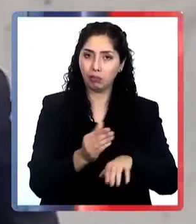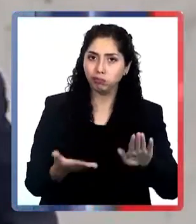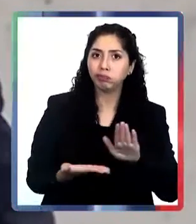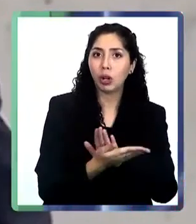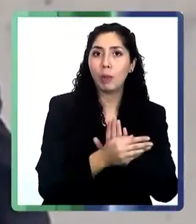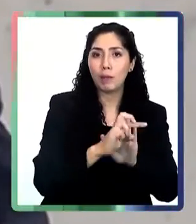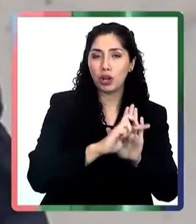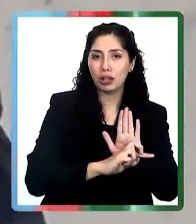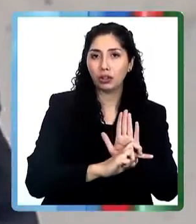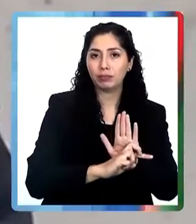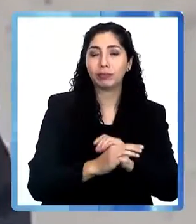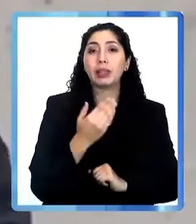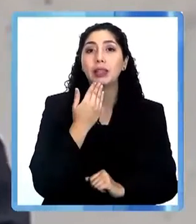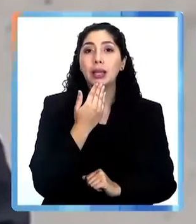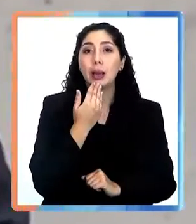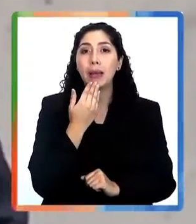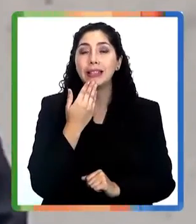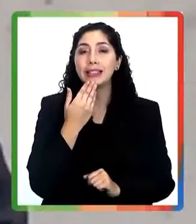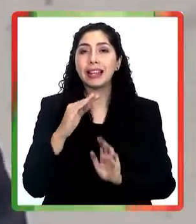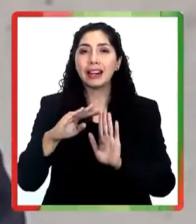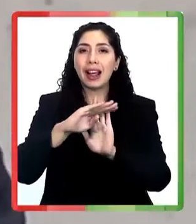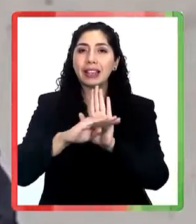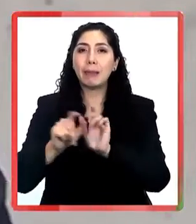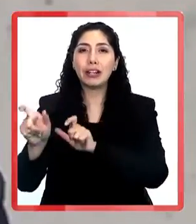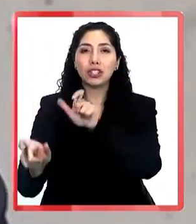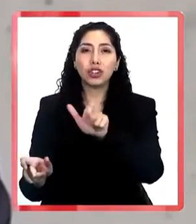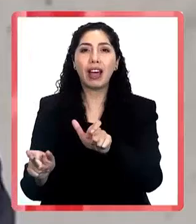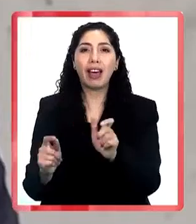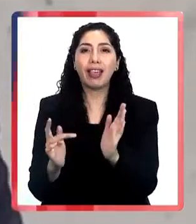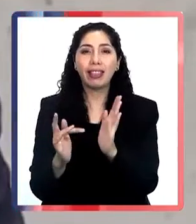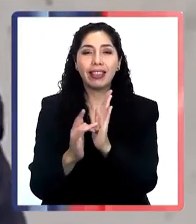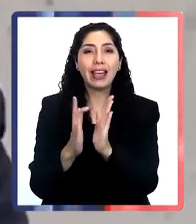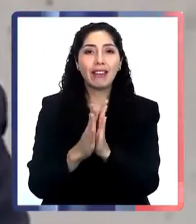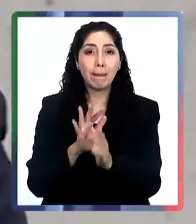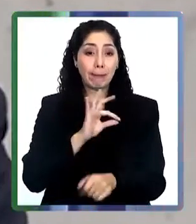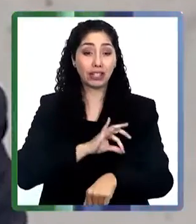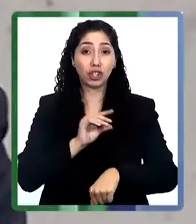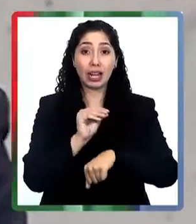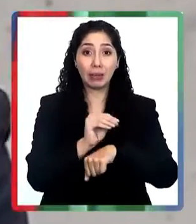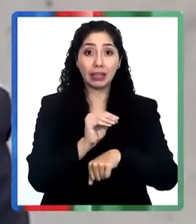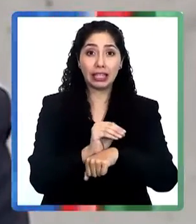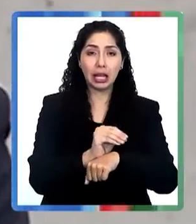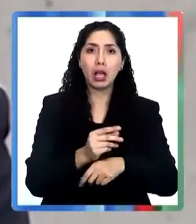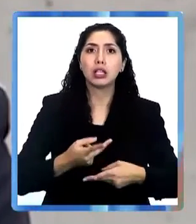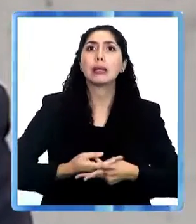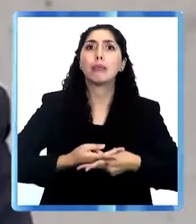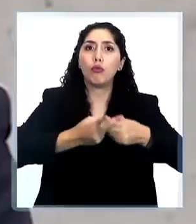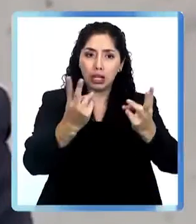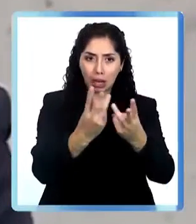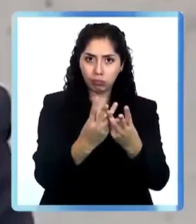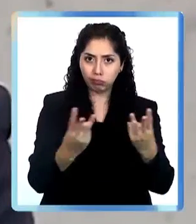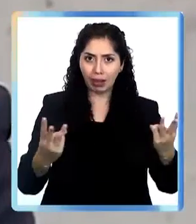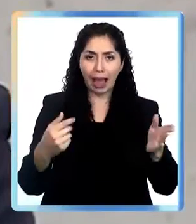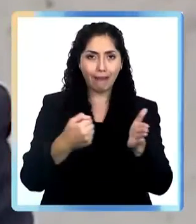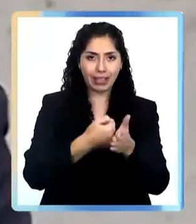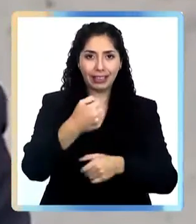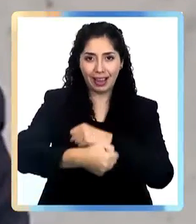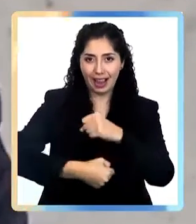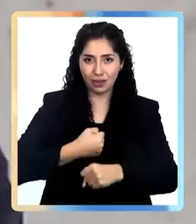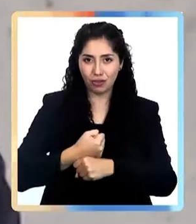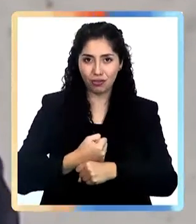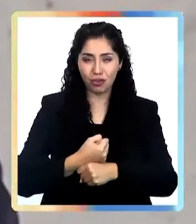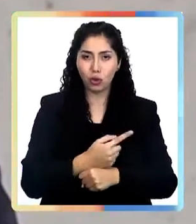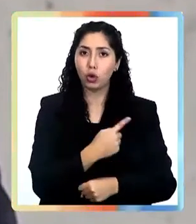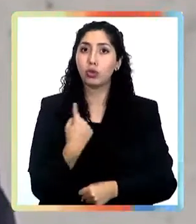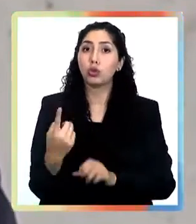complementa con el registro nacional de deudores de pensiones alimenticias que estará publicado en una página web a fines de este año lo sacaremos